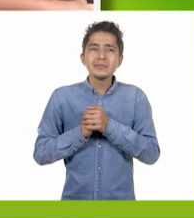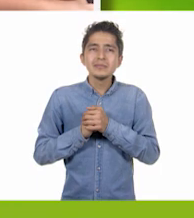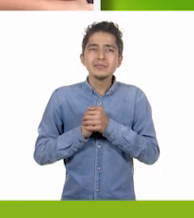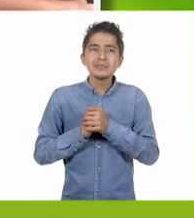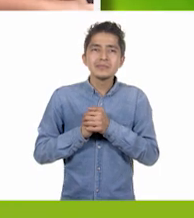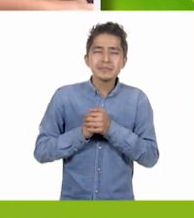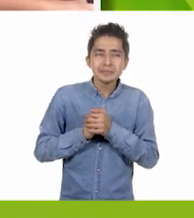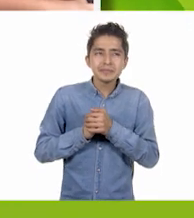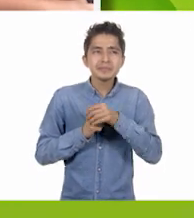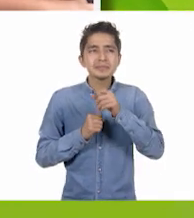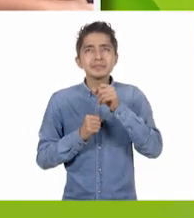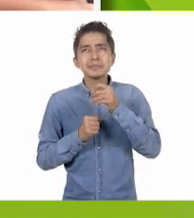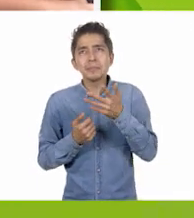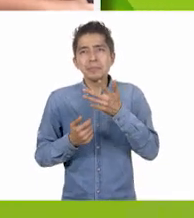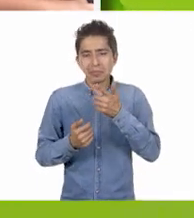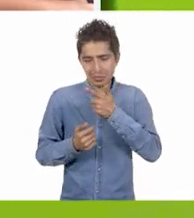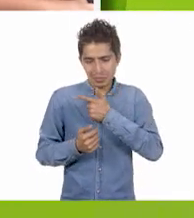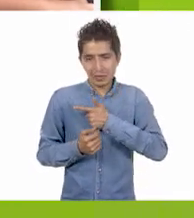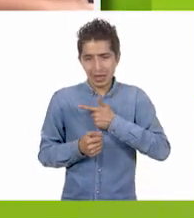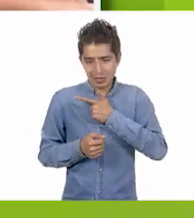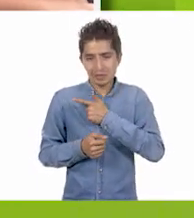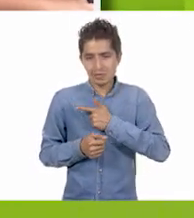Me gusta